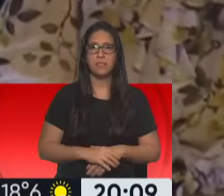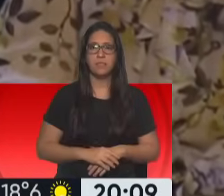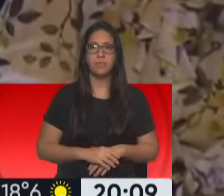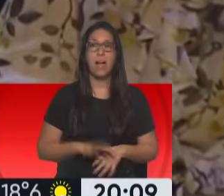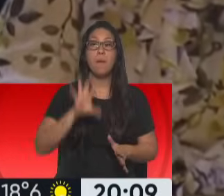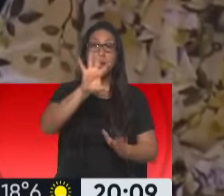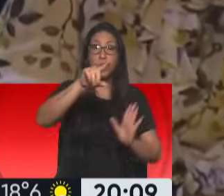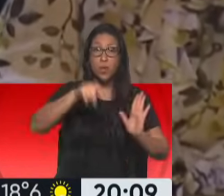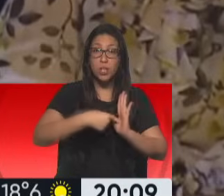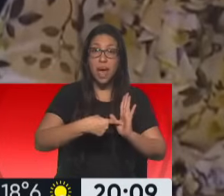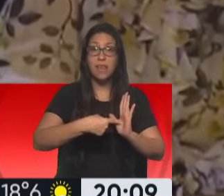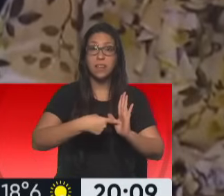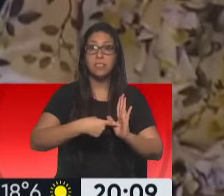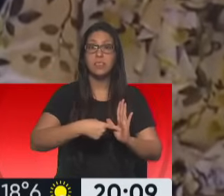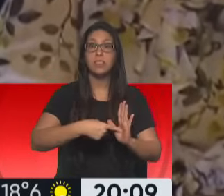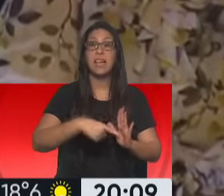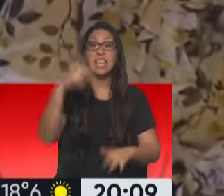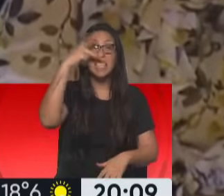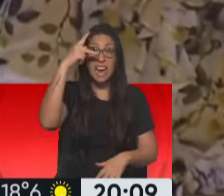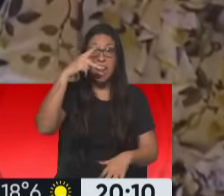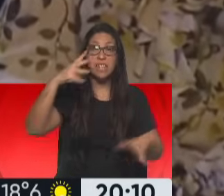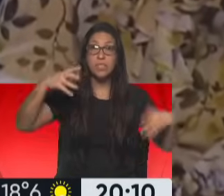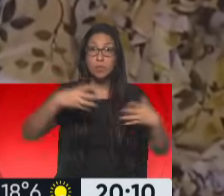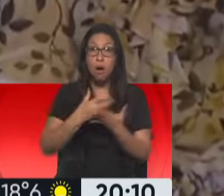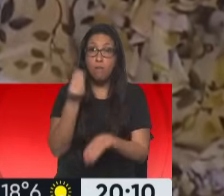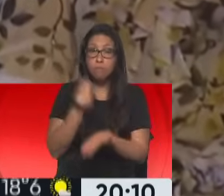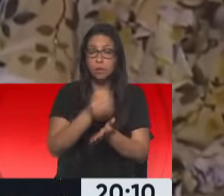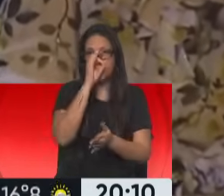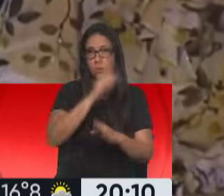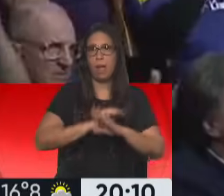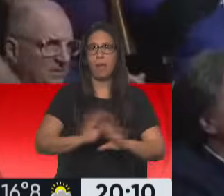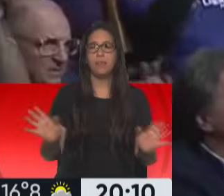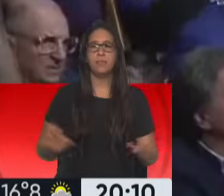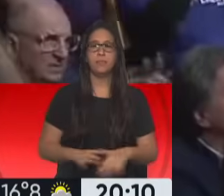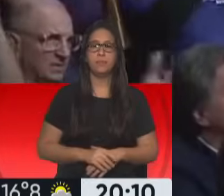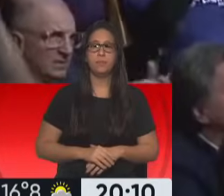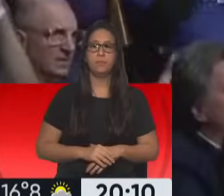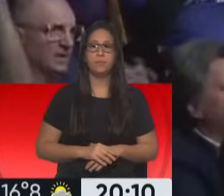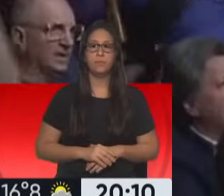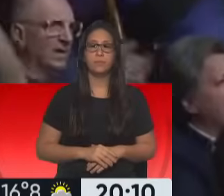la provincia de Buenos Aires. Kirchnerismo nunca más.